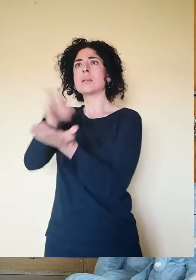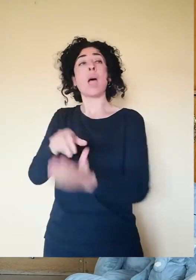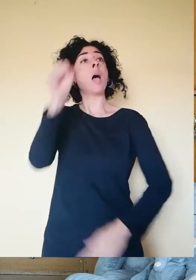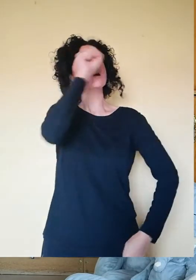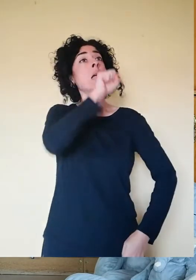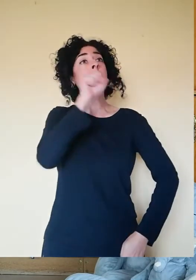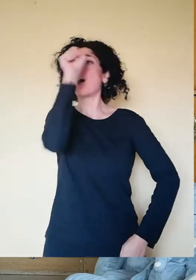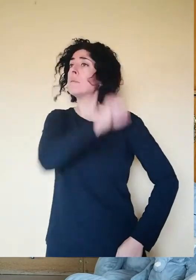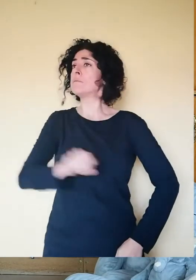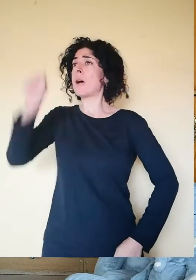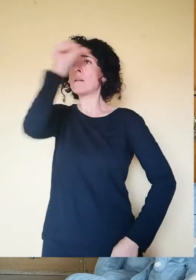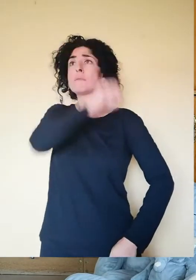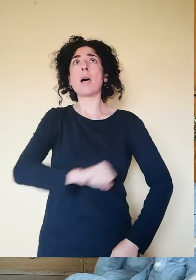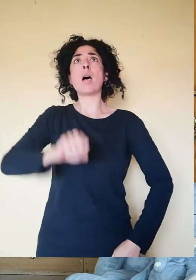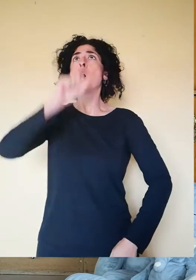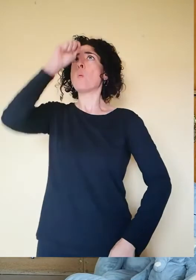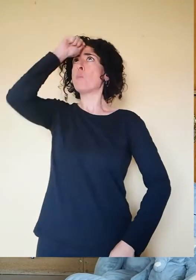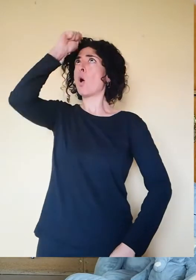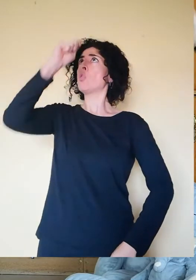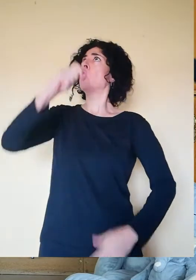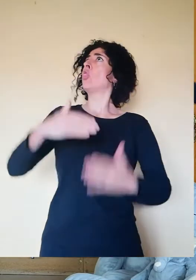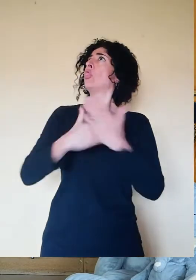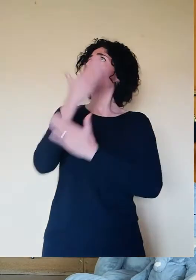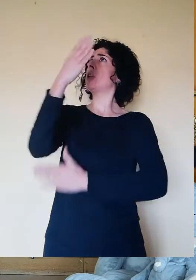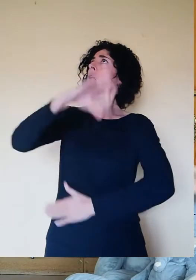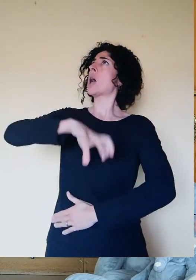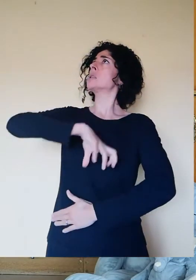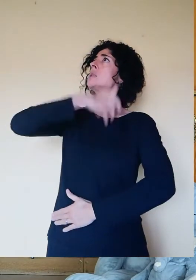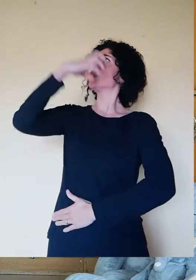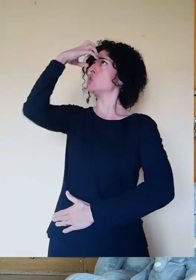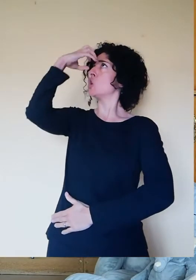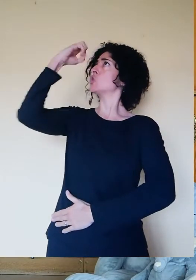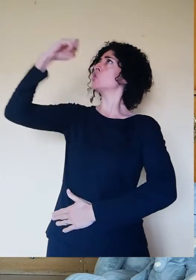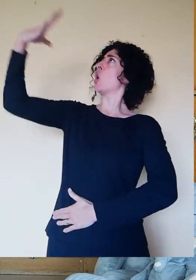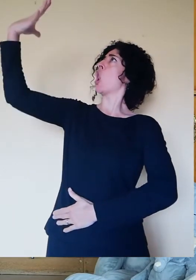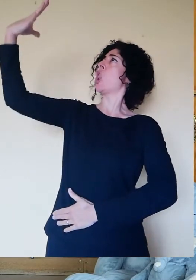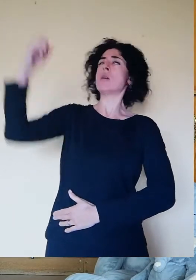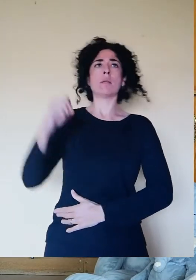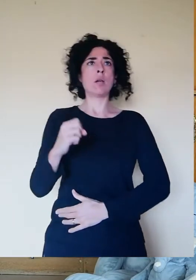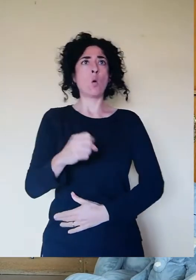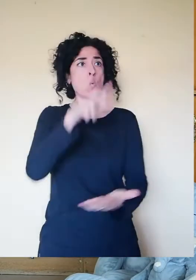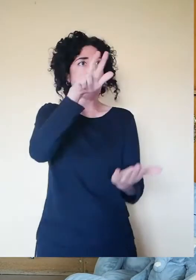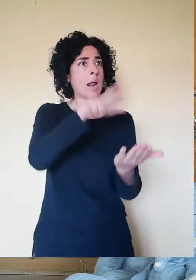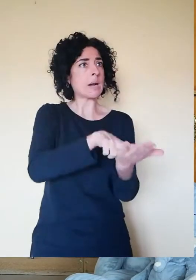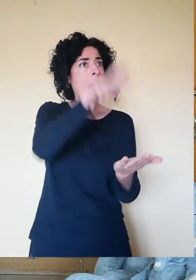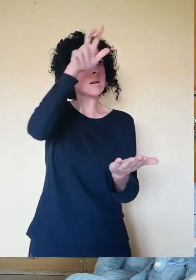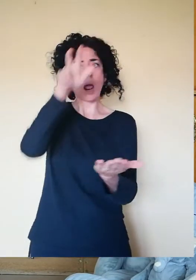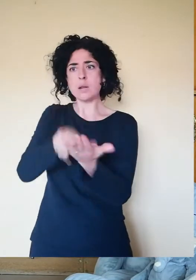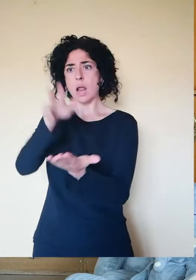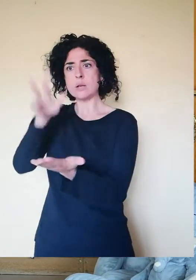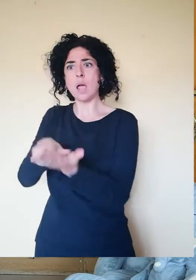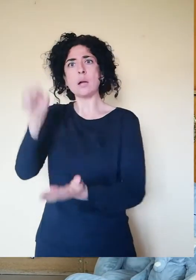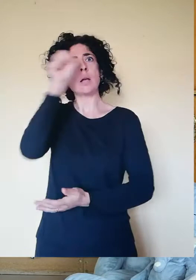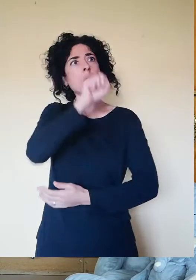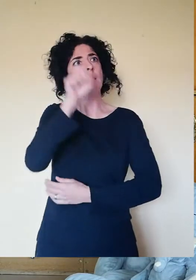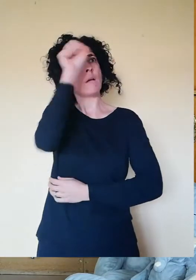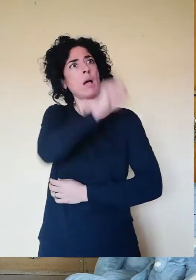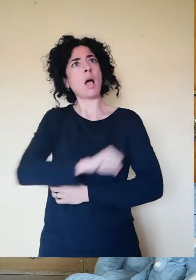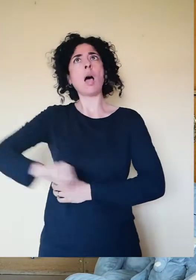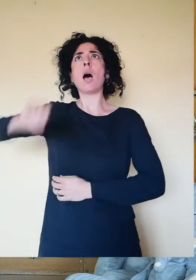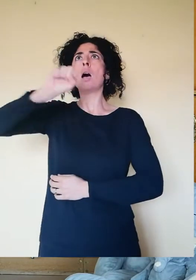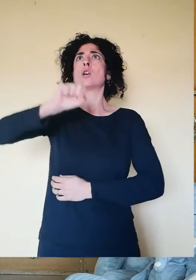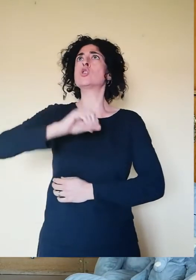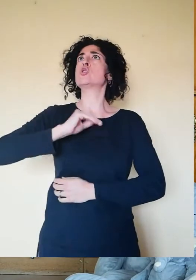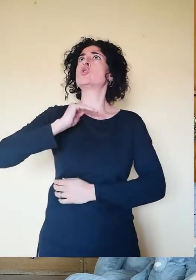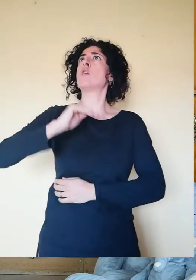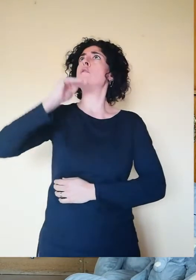rana que canta ba, ba, buen día, señor sol. Una rana que canta ba, ba, la, sol, fa,